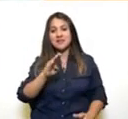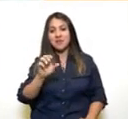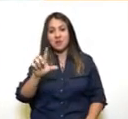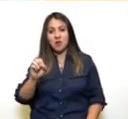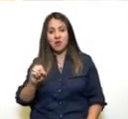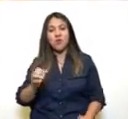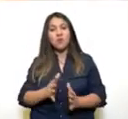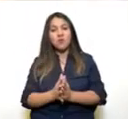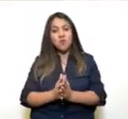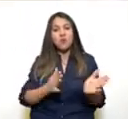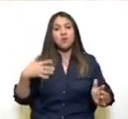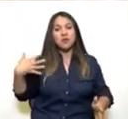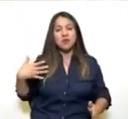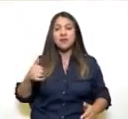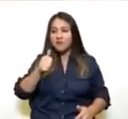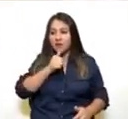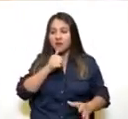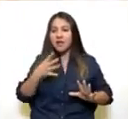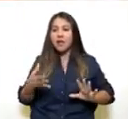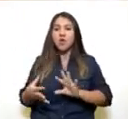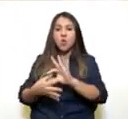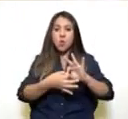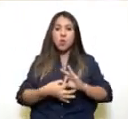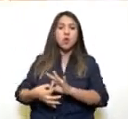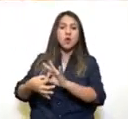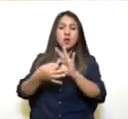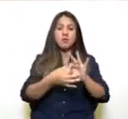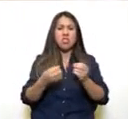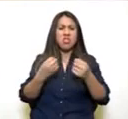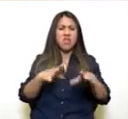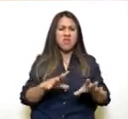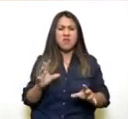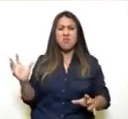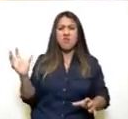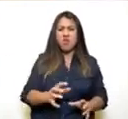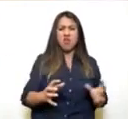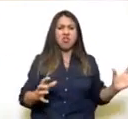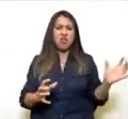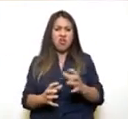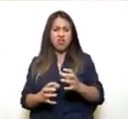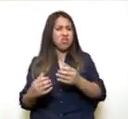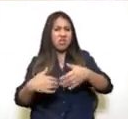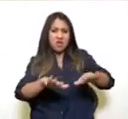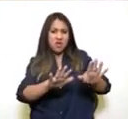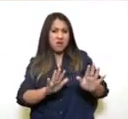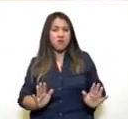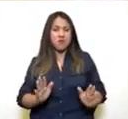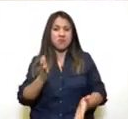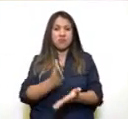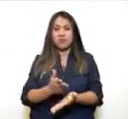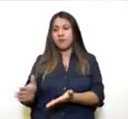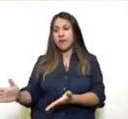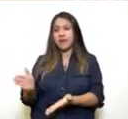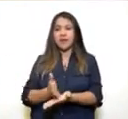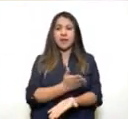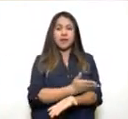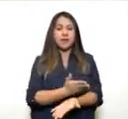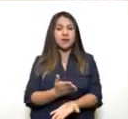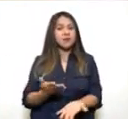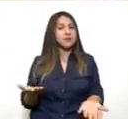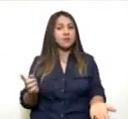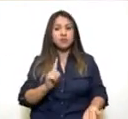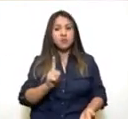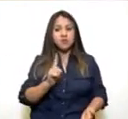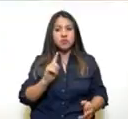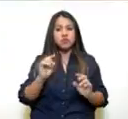que nos unamos que dejemos los odios de lado que dejemos las divisiones que dejemos de mirarnos